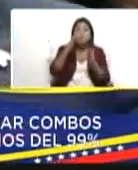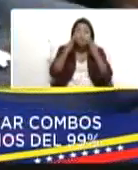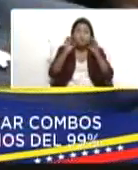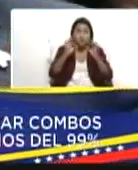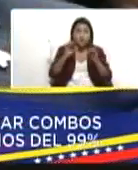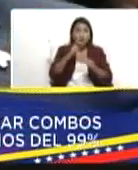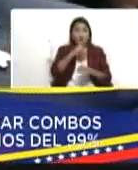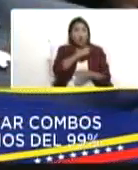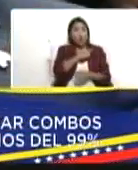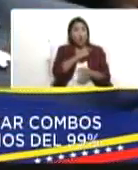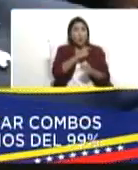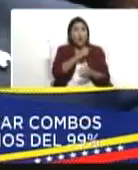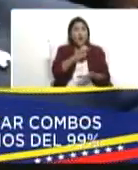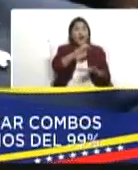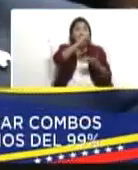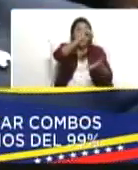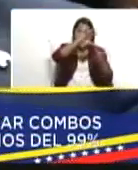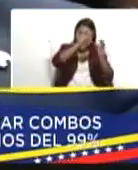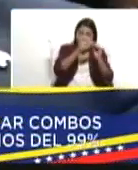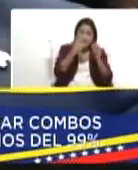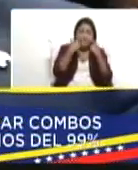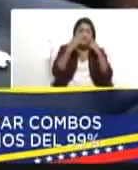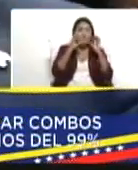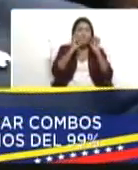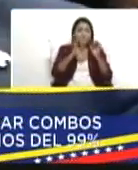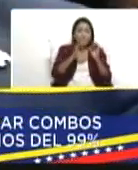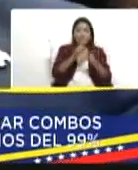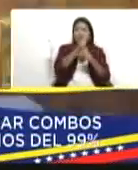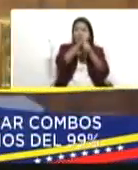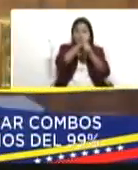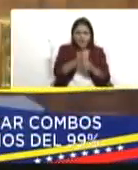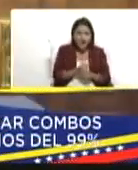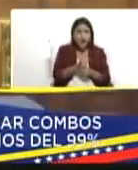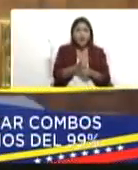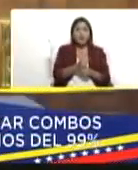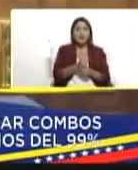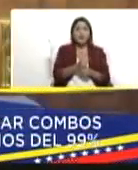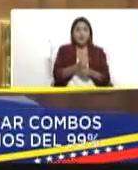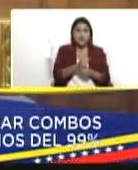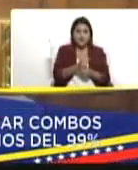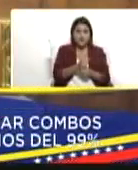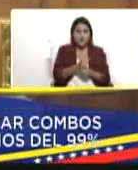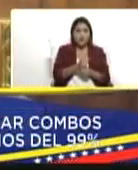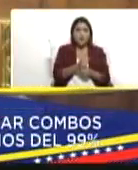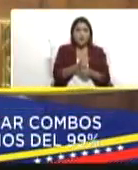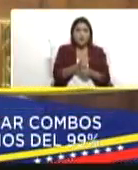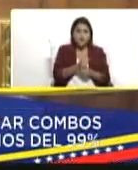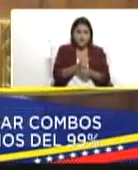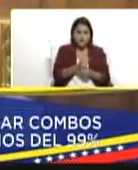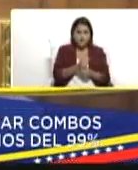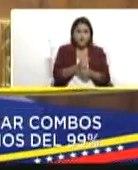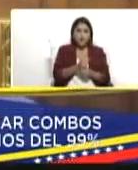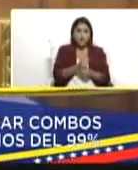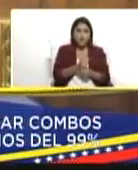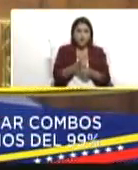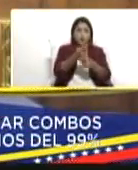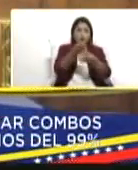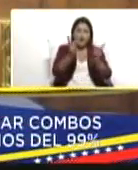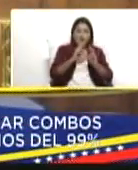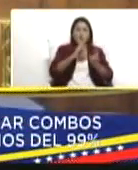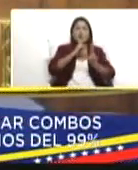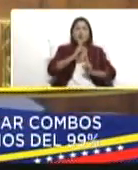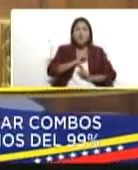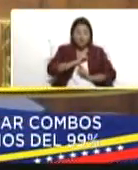comités locales de abastecimiento producción espero por ustedes en primer lugar espero por ustedes que me digan qué hay que hacer